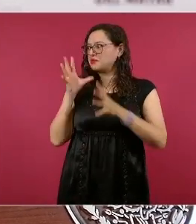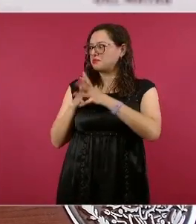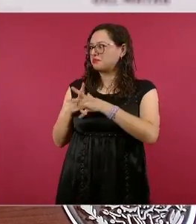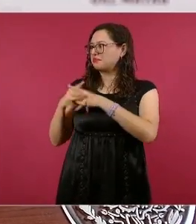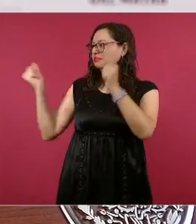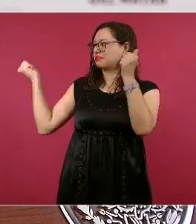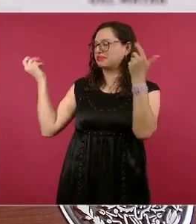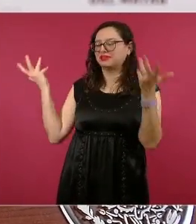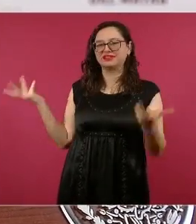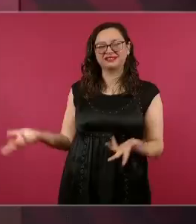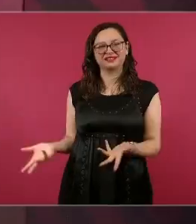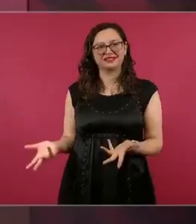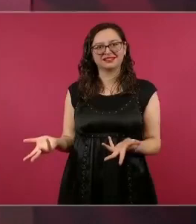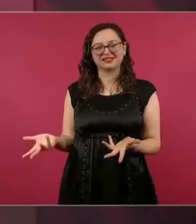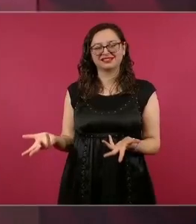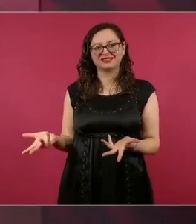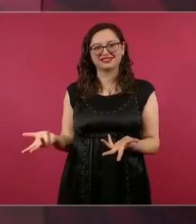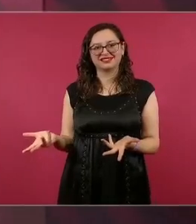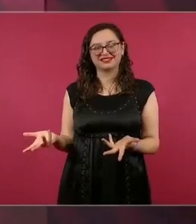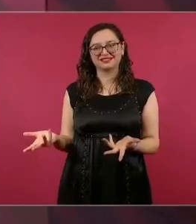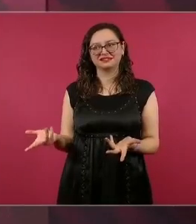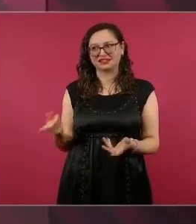prevenir que lamentar.